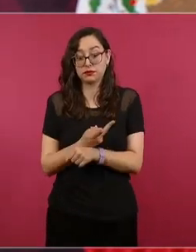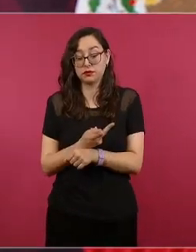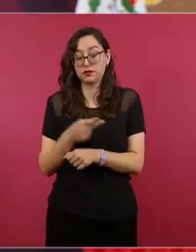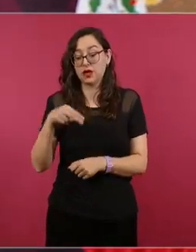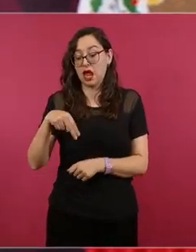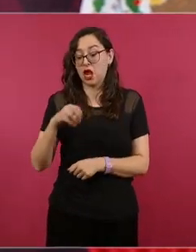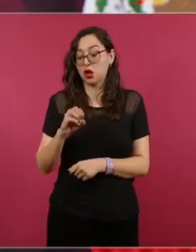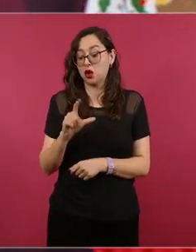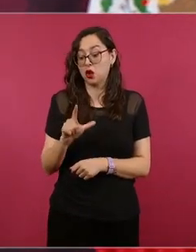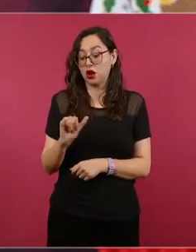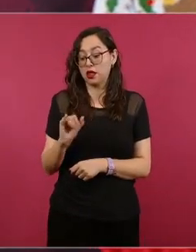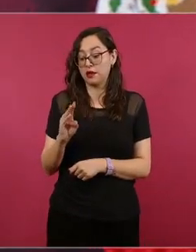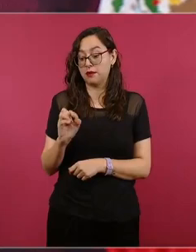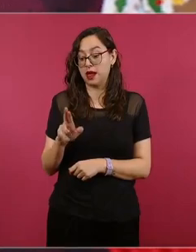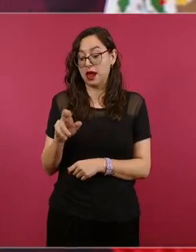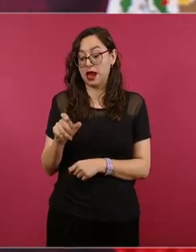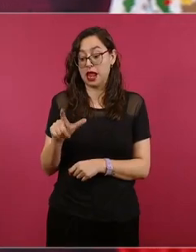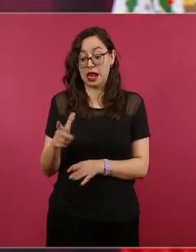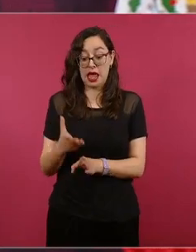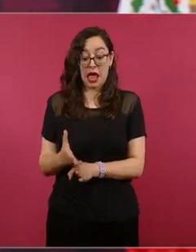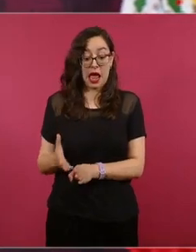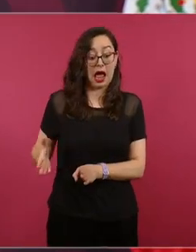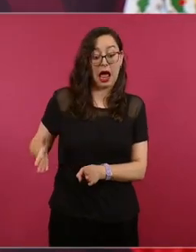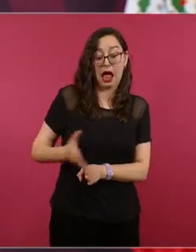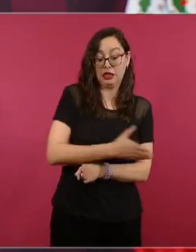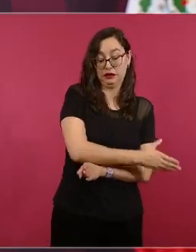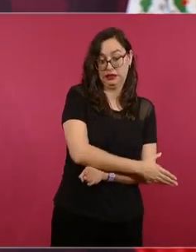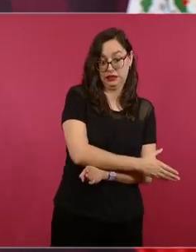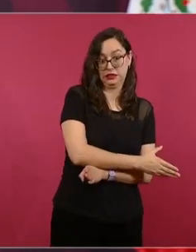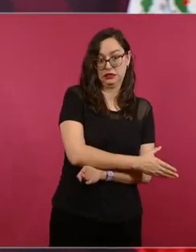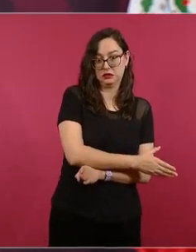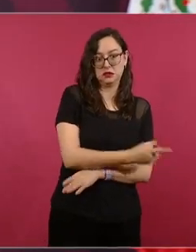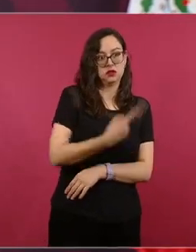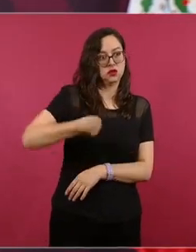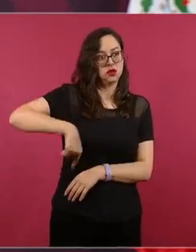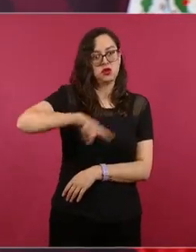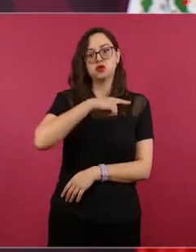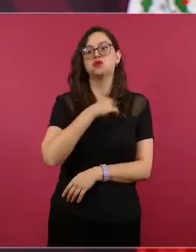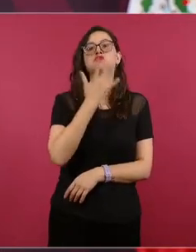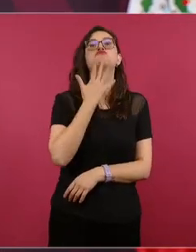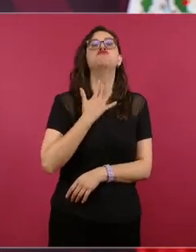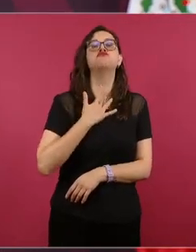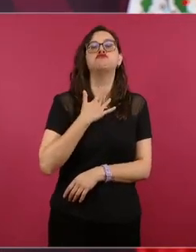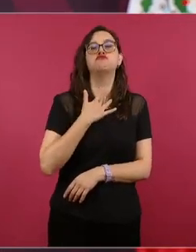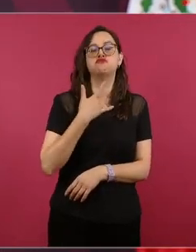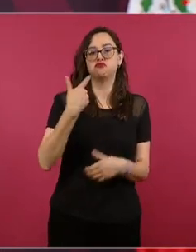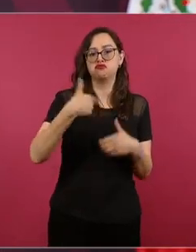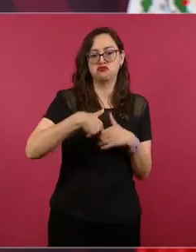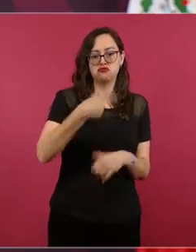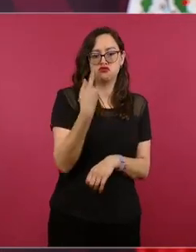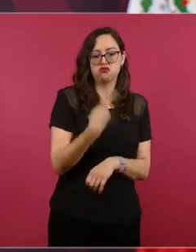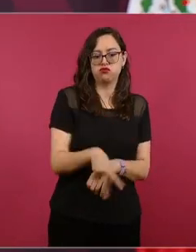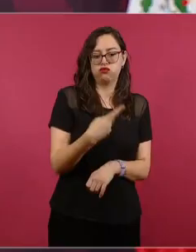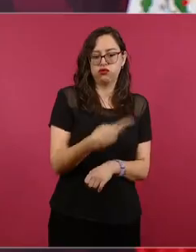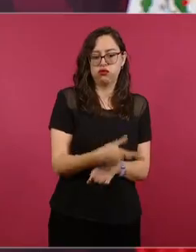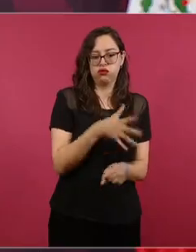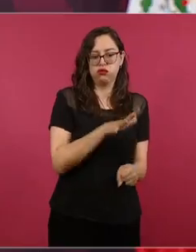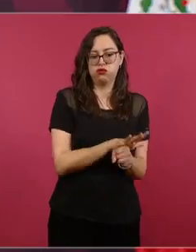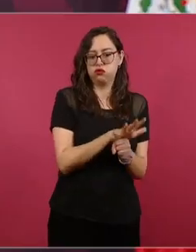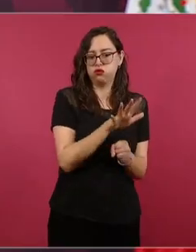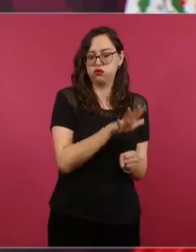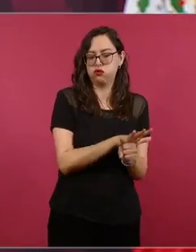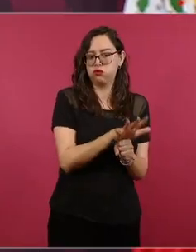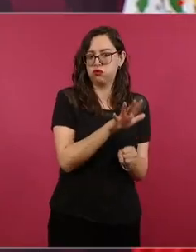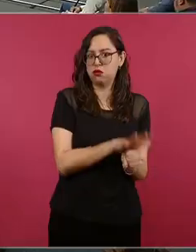autosuficientes, producíamos nuestras gasolinas y producíamos nuestro diésel,